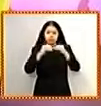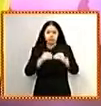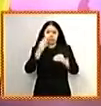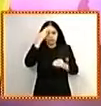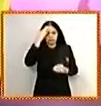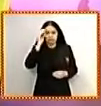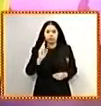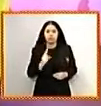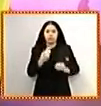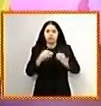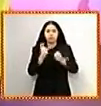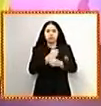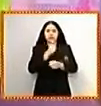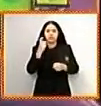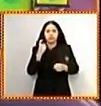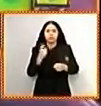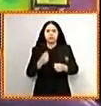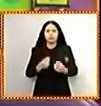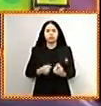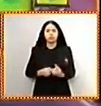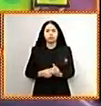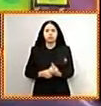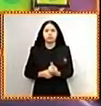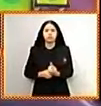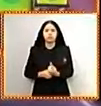el primer dígito favorecido.